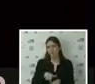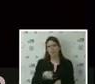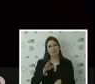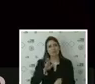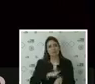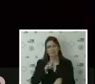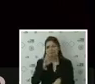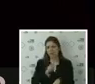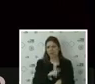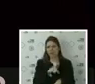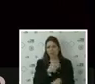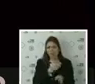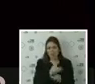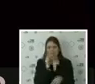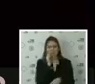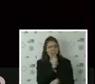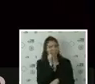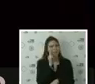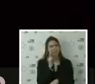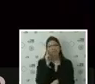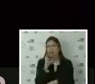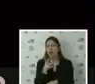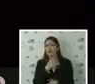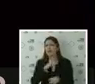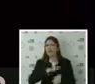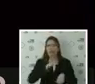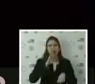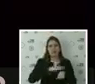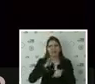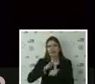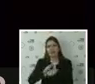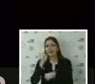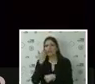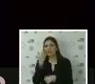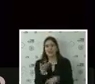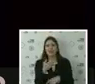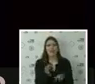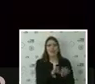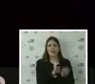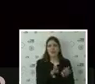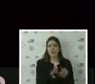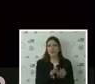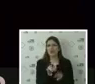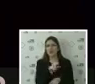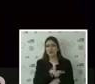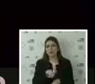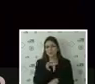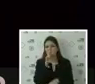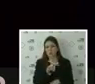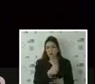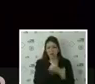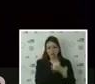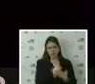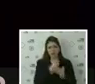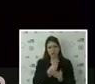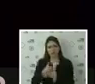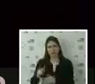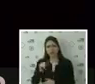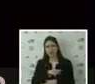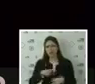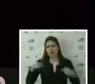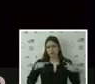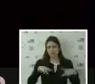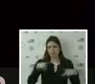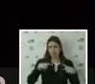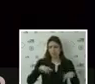es muy relevante, que hemos pugnado por concientizar de manera muy importante a todas las personas adultas